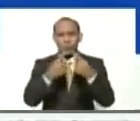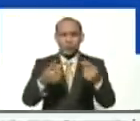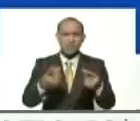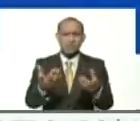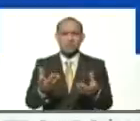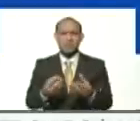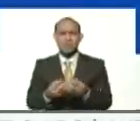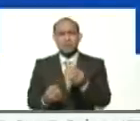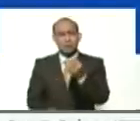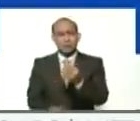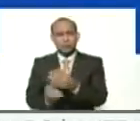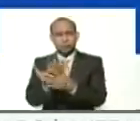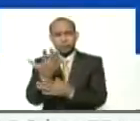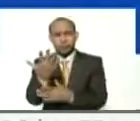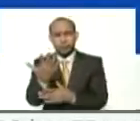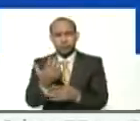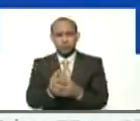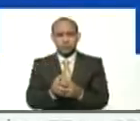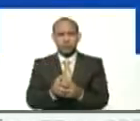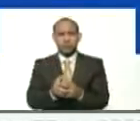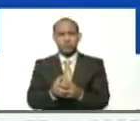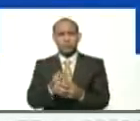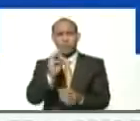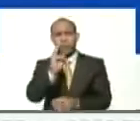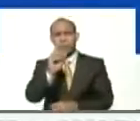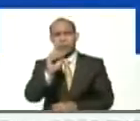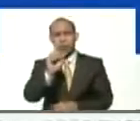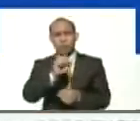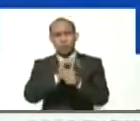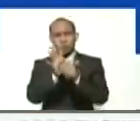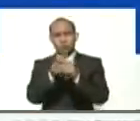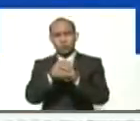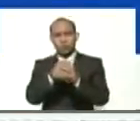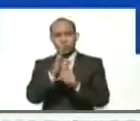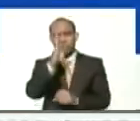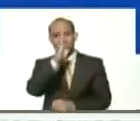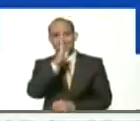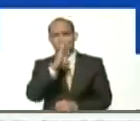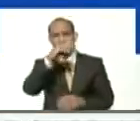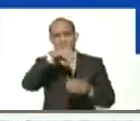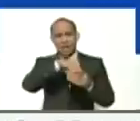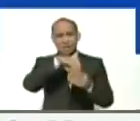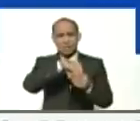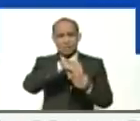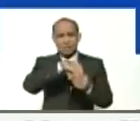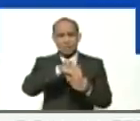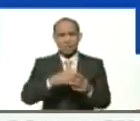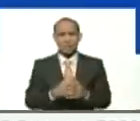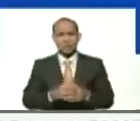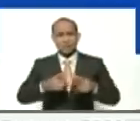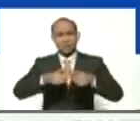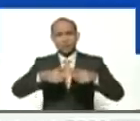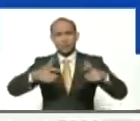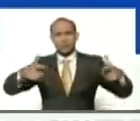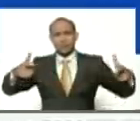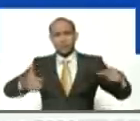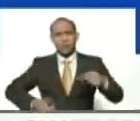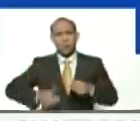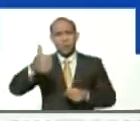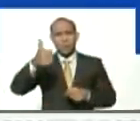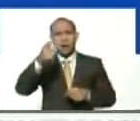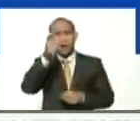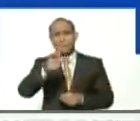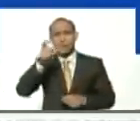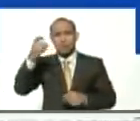de la aparición de la variante p 1 en brasil los casos se multiplicaron en un